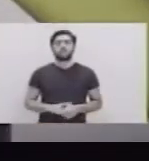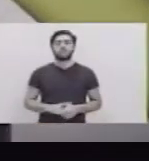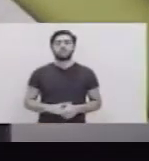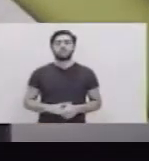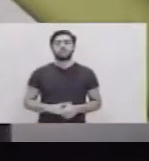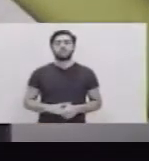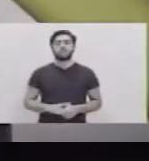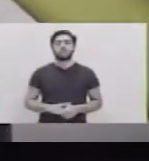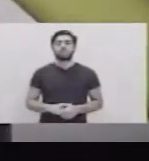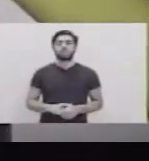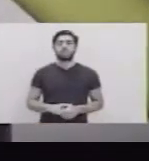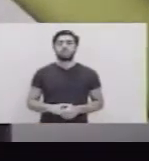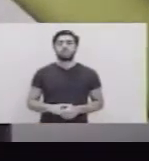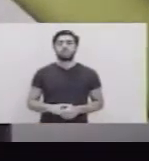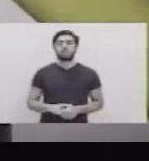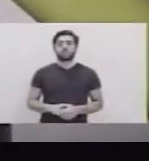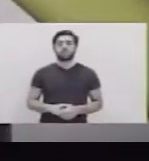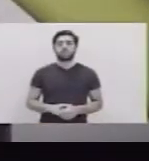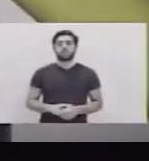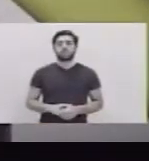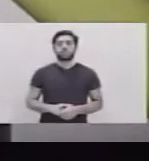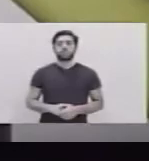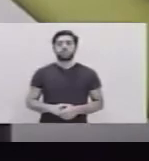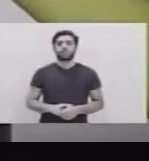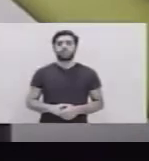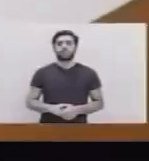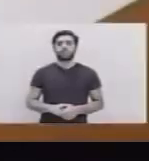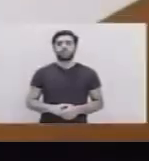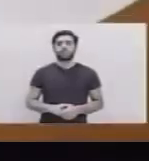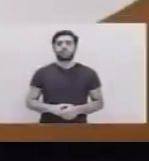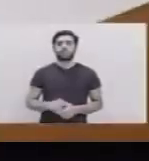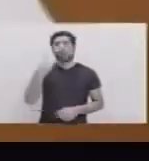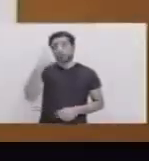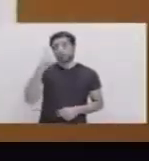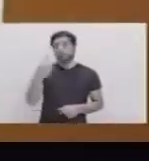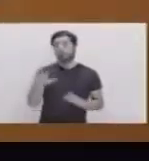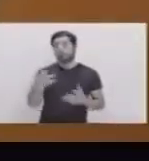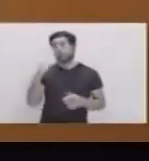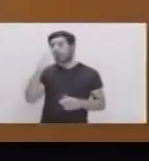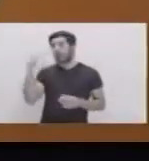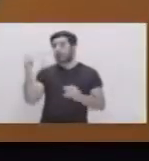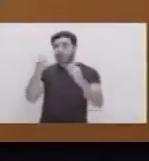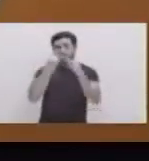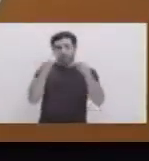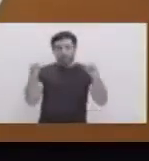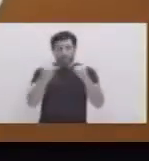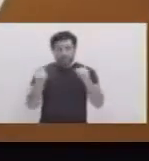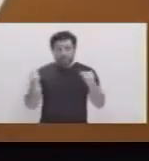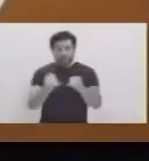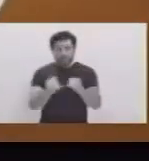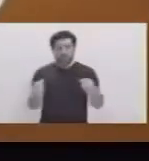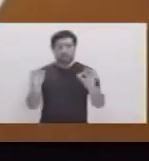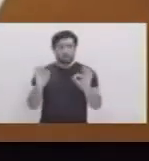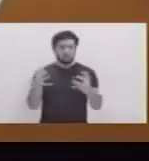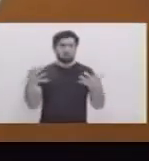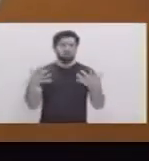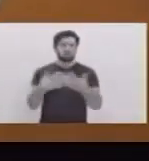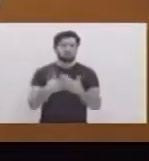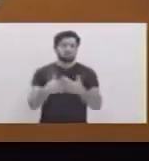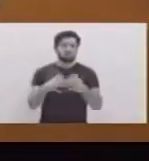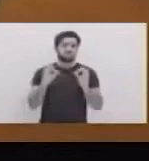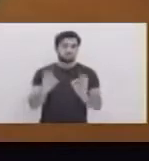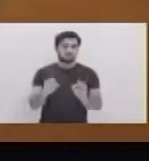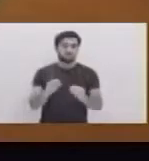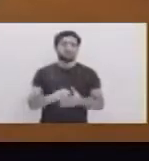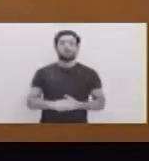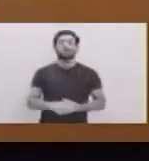de extremo a extremo, nuestro cuadrado, para que todas las líneas converjan en la parte